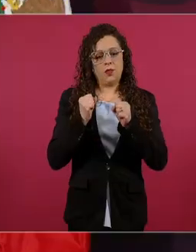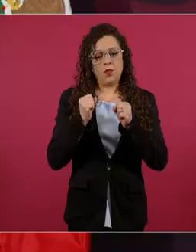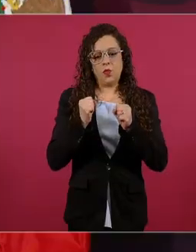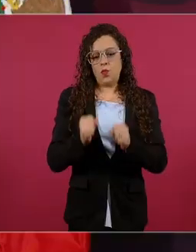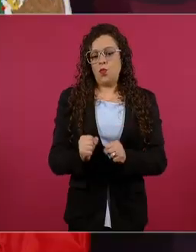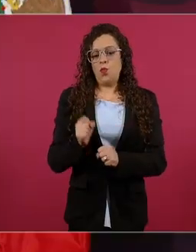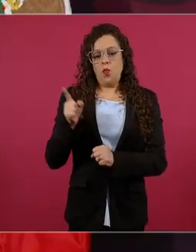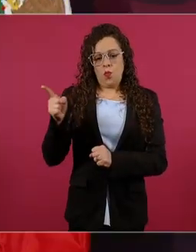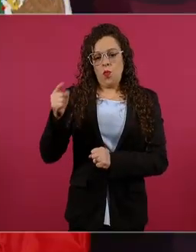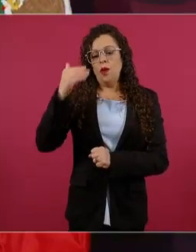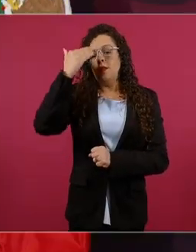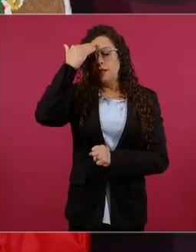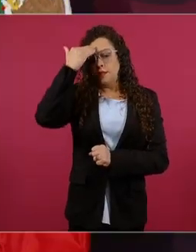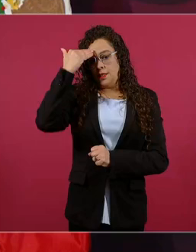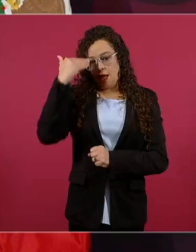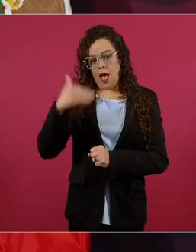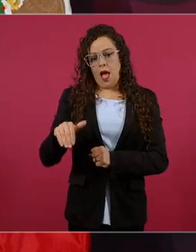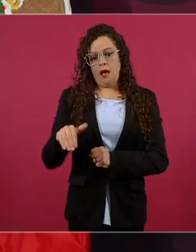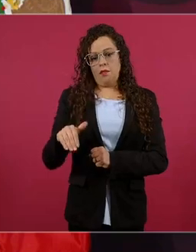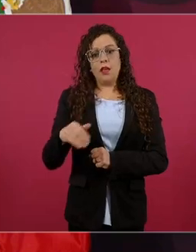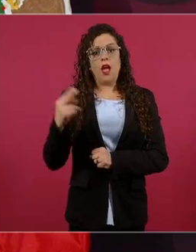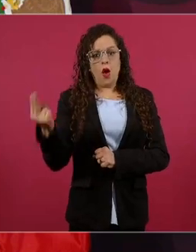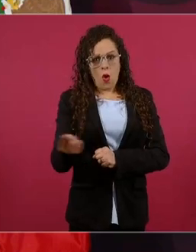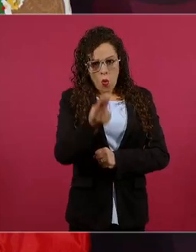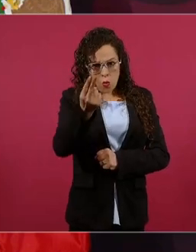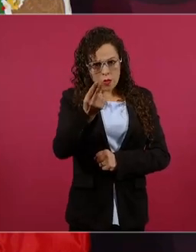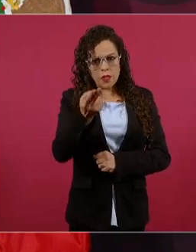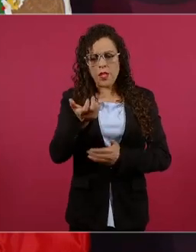sí, y también ayúdenos ustedes,